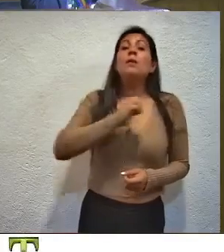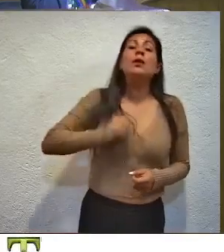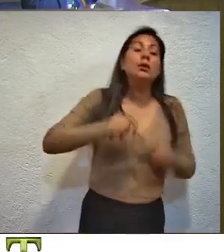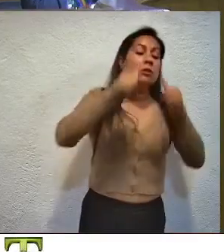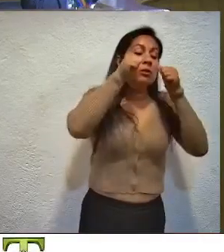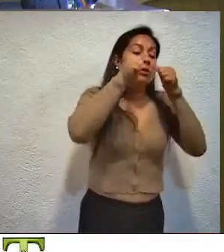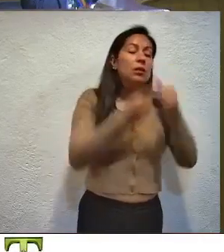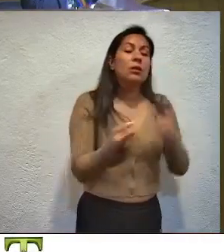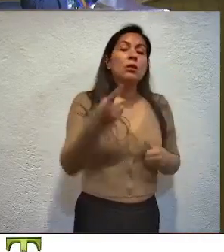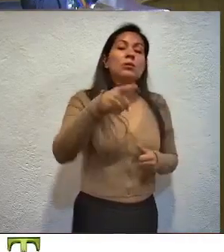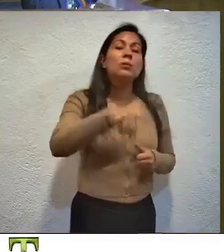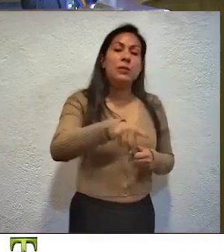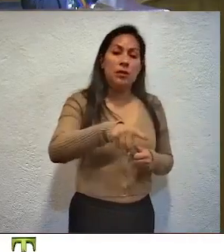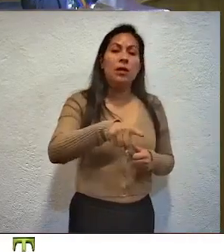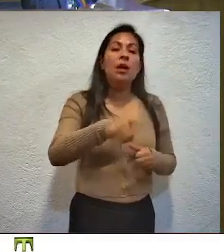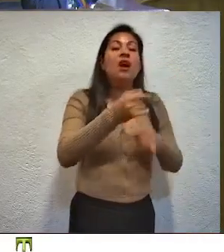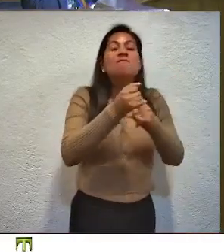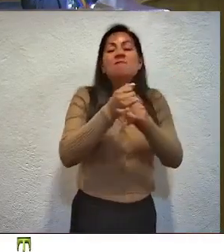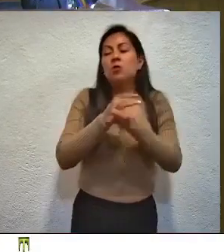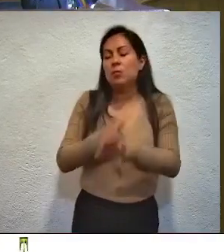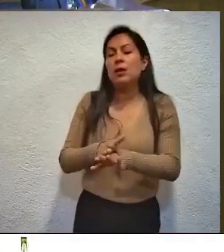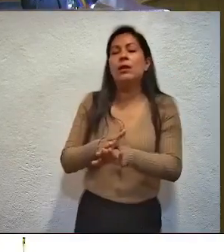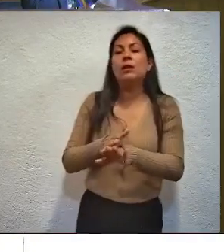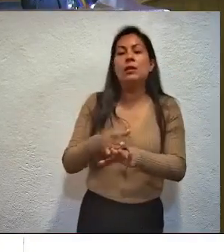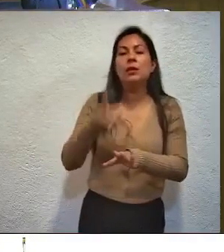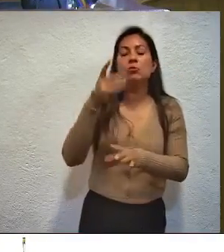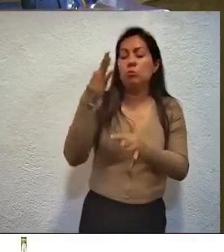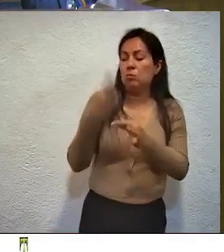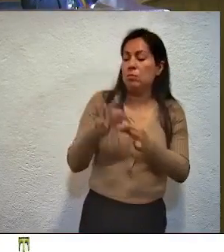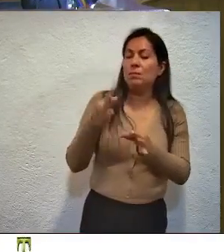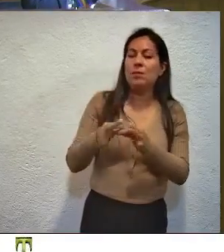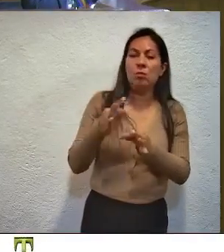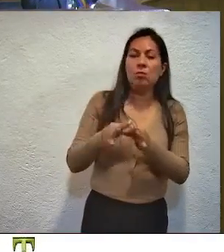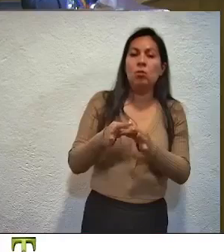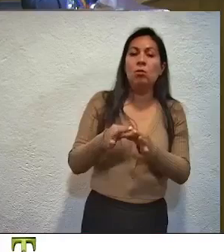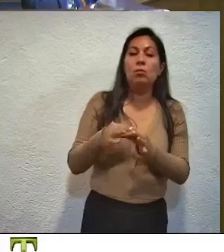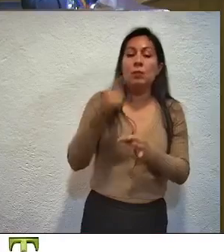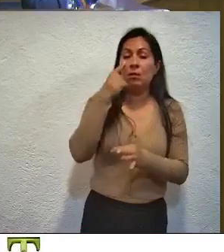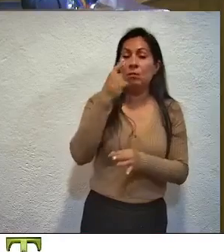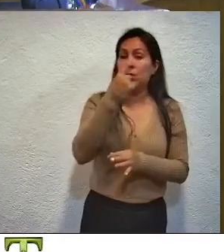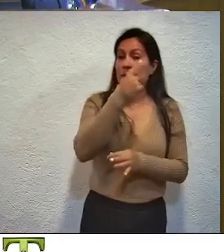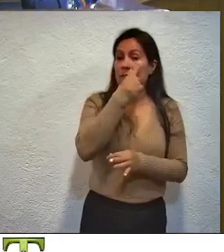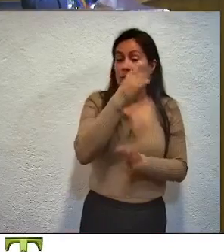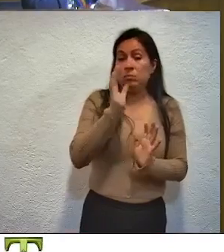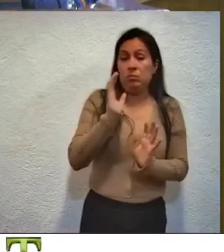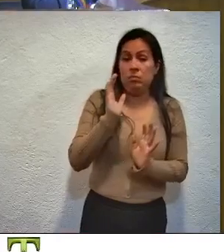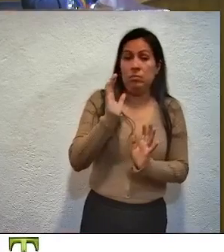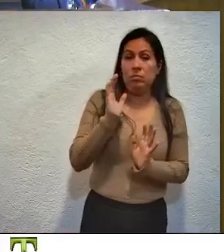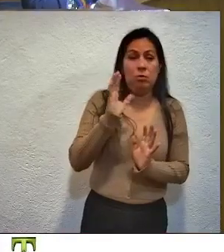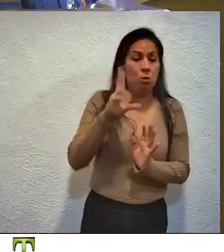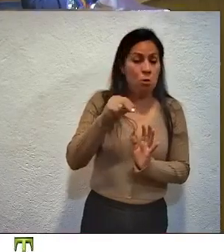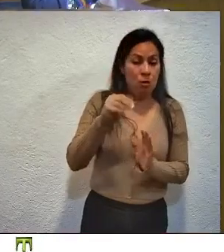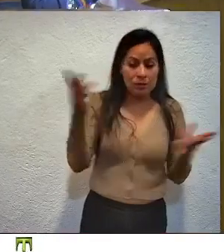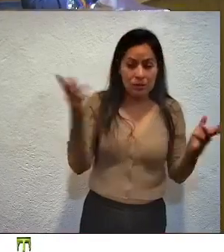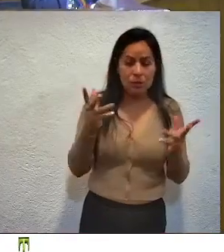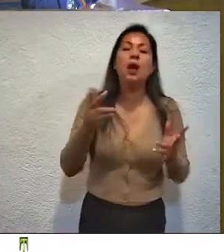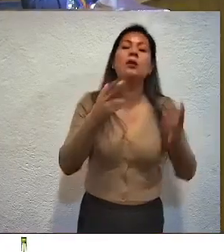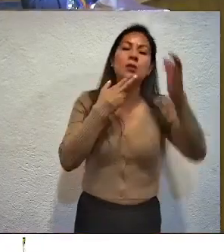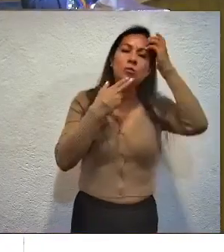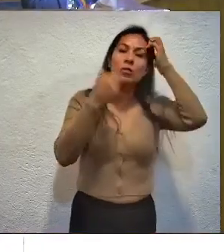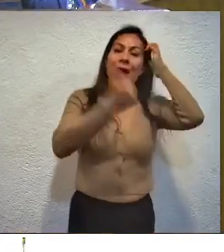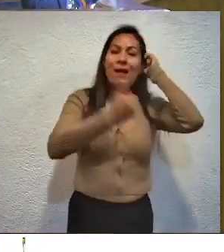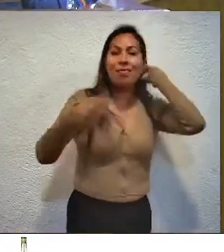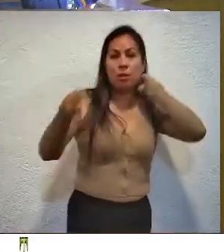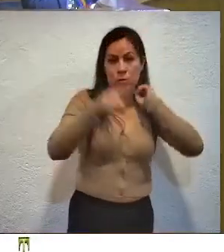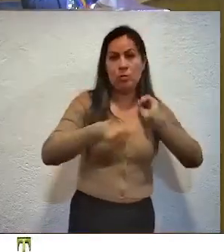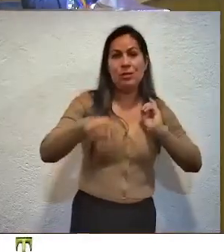lo ordenado, debiendo informar de su debido cumplimiento, bajo apercibimiento que, de no cumplir, se les aplicará a cada uno